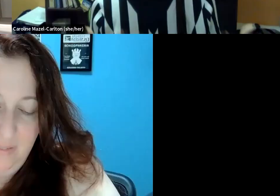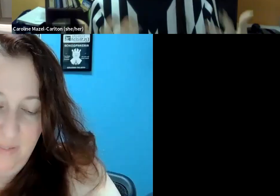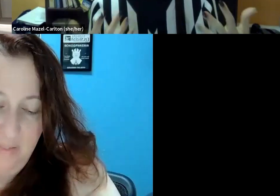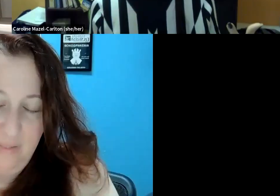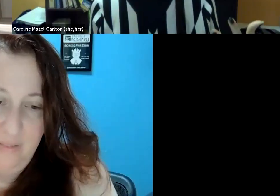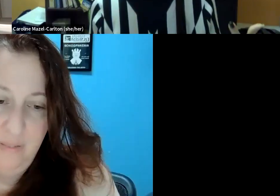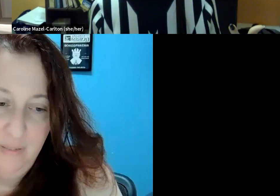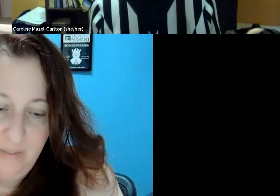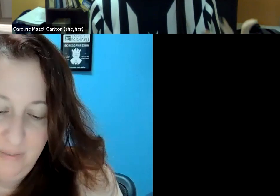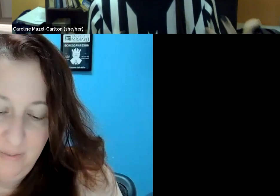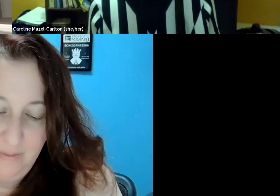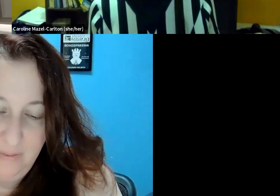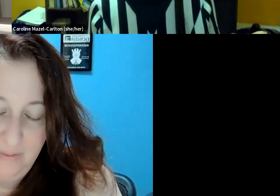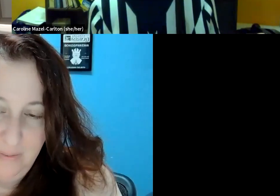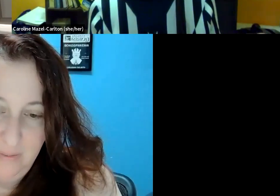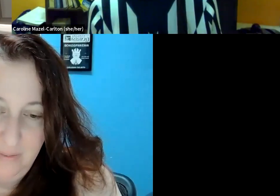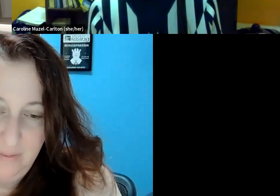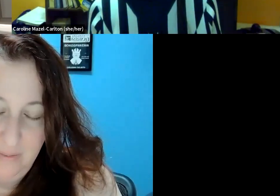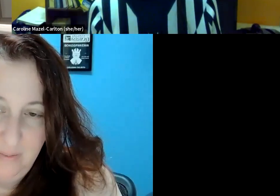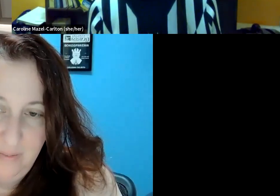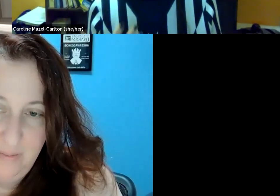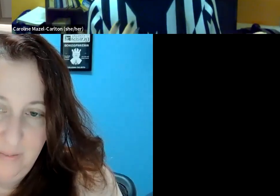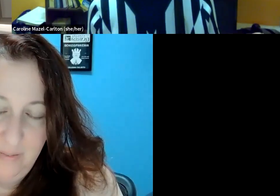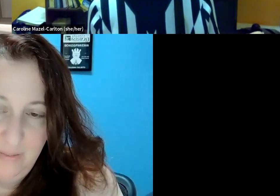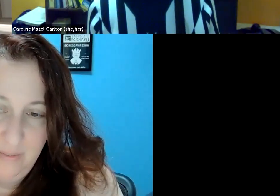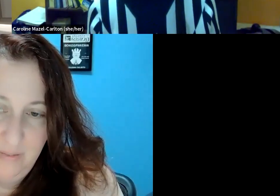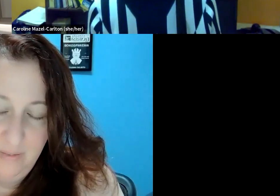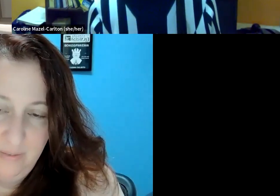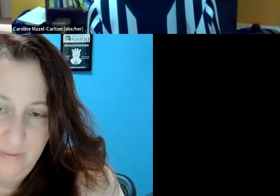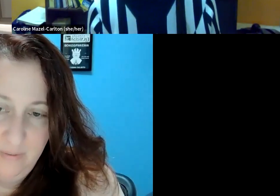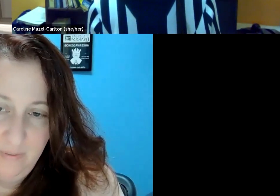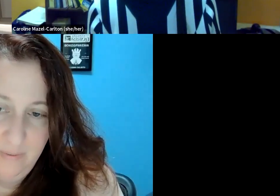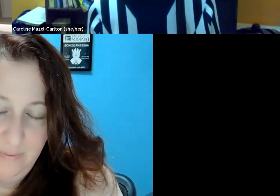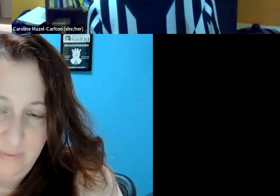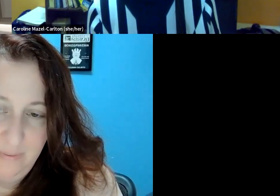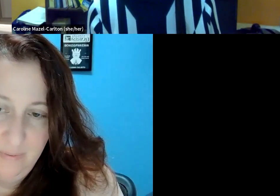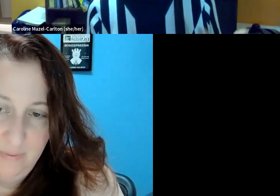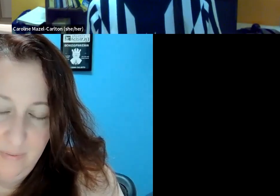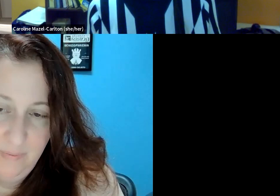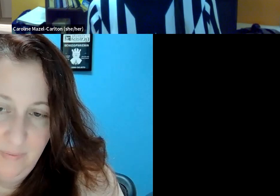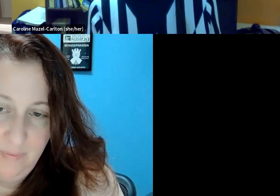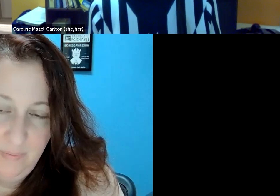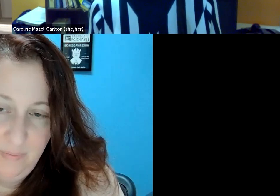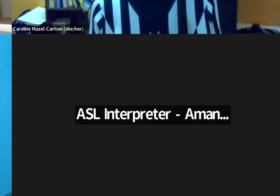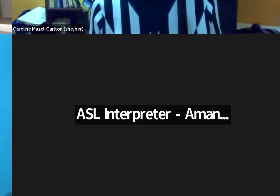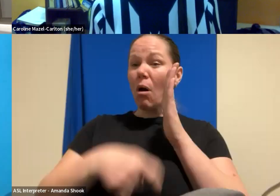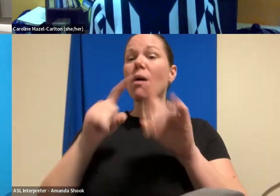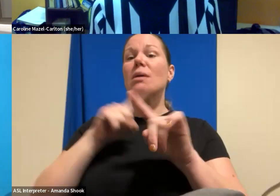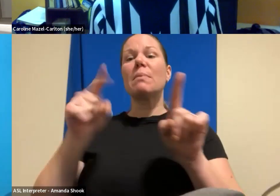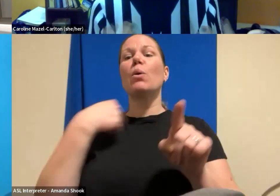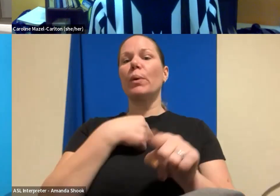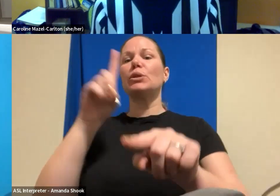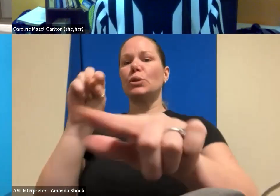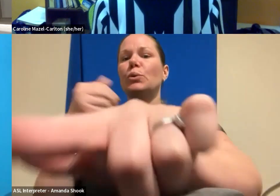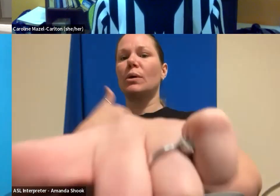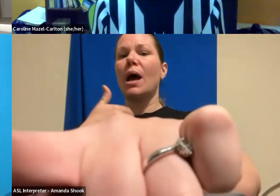Ok, estamos tratando de conseguir becas para proveer los entrenamientos. Entonces, mientras tanto, son de